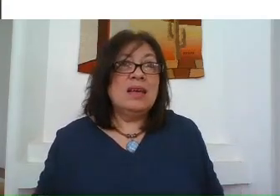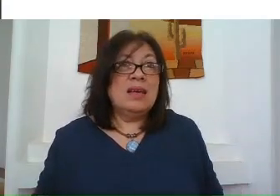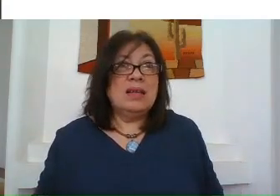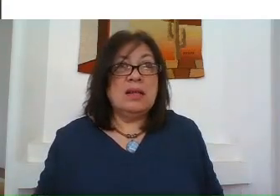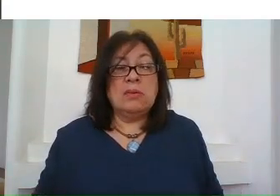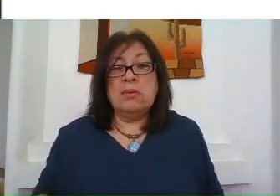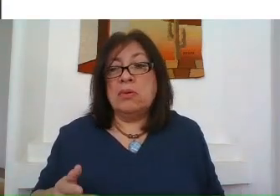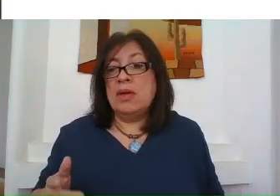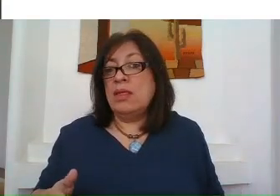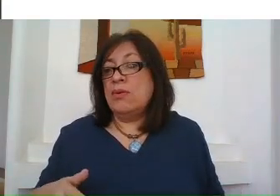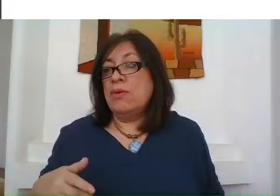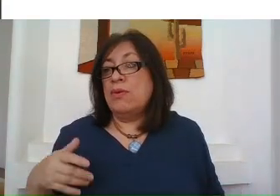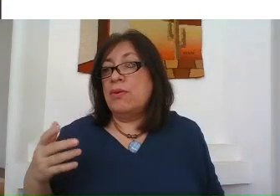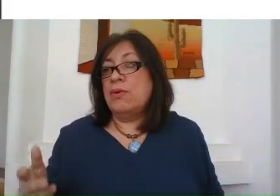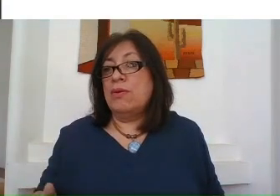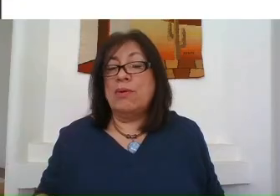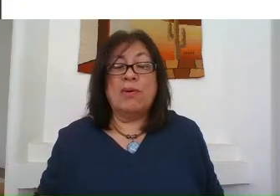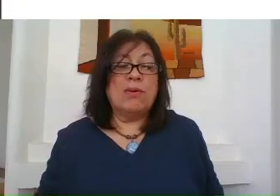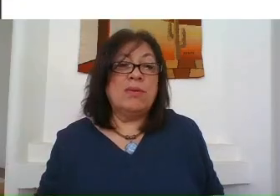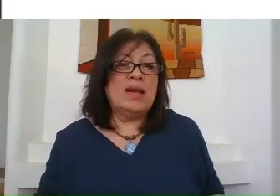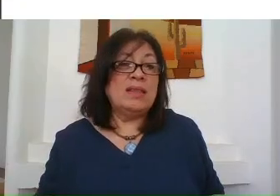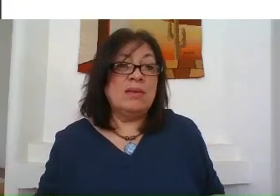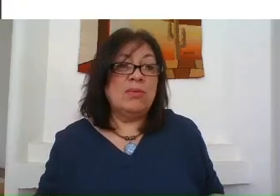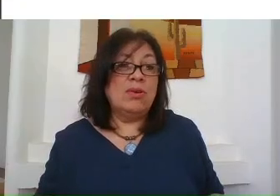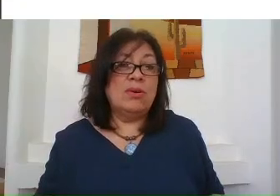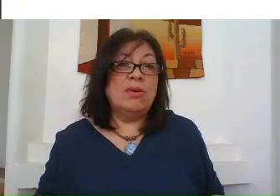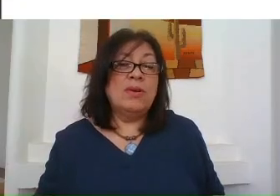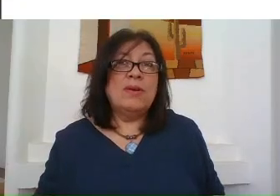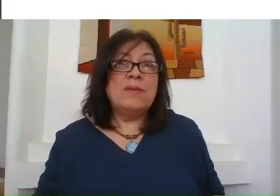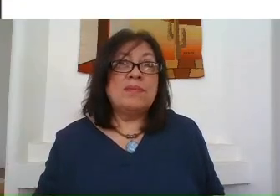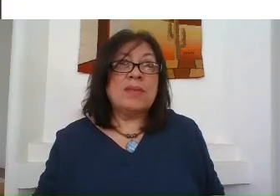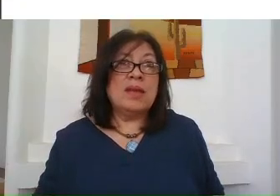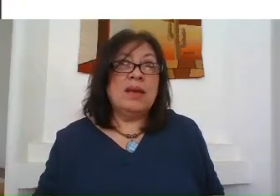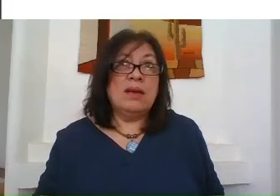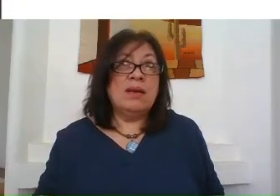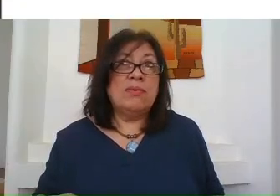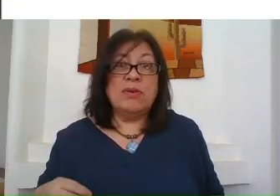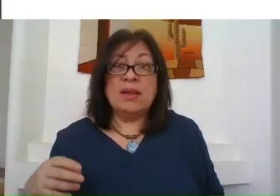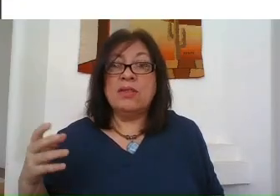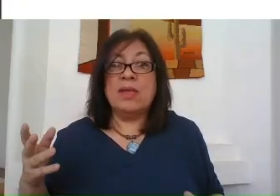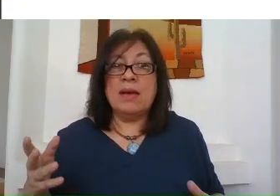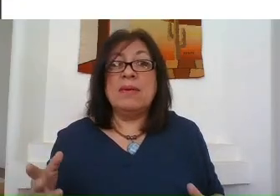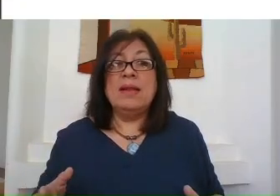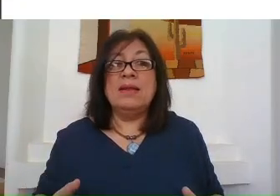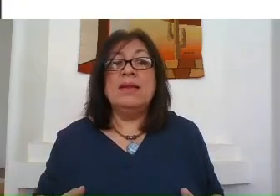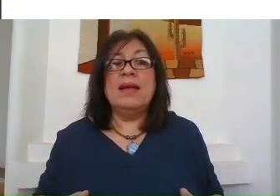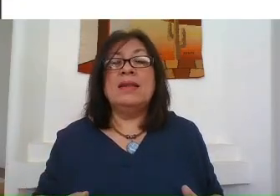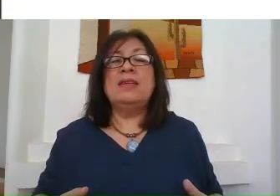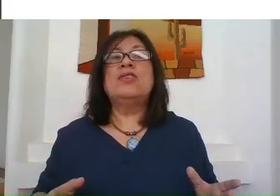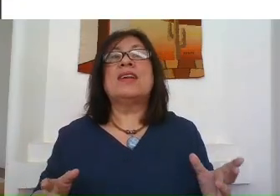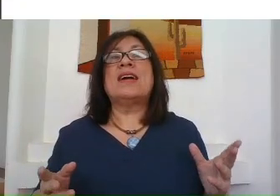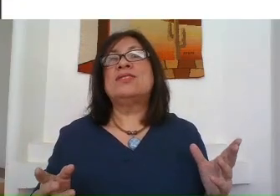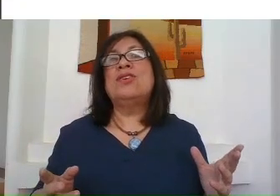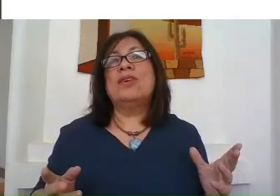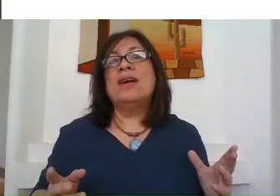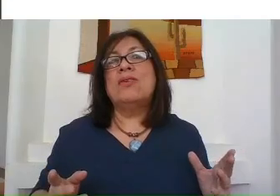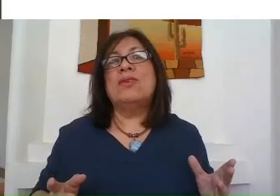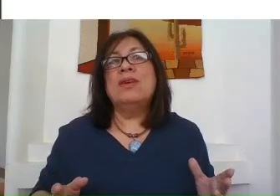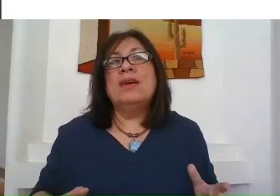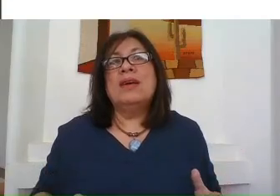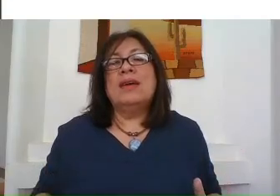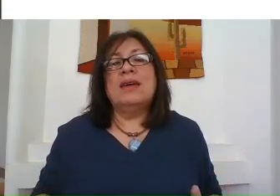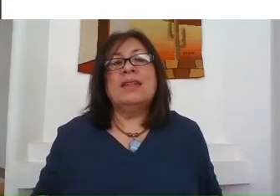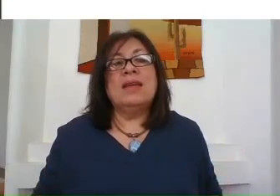acontece un ruido o un estímulo fuerte o débil, el niño